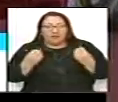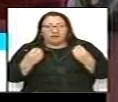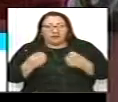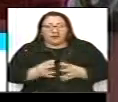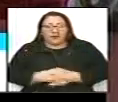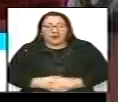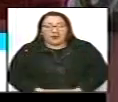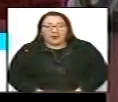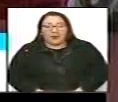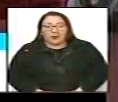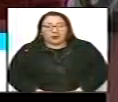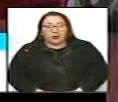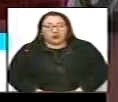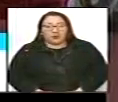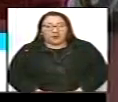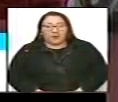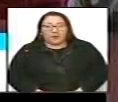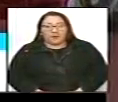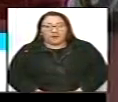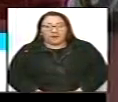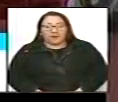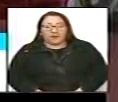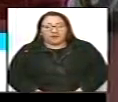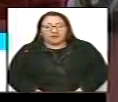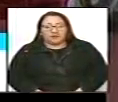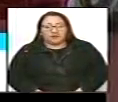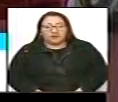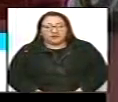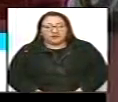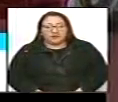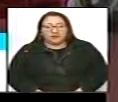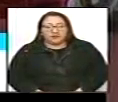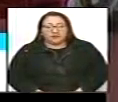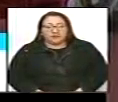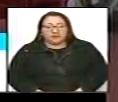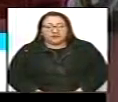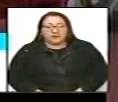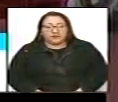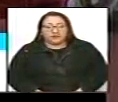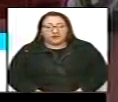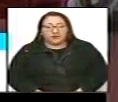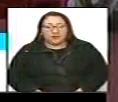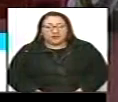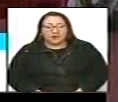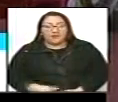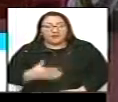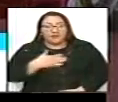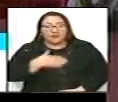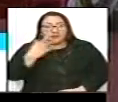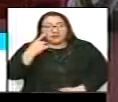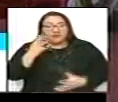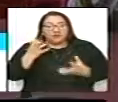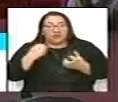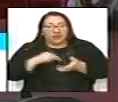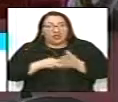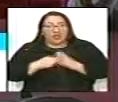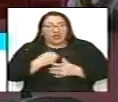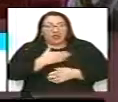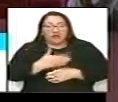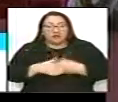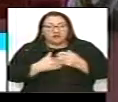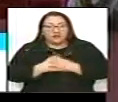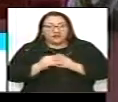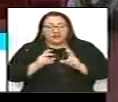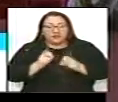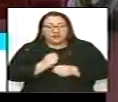nos limitamos solo al deslacrado en sí mismo. Y yo me imagino que porque se quiere favorecer, en